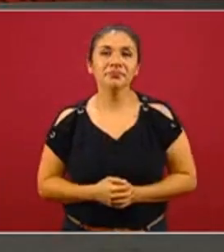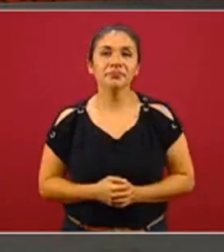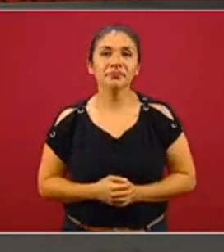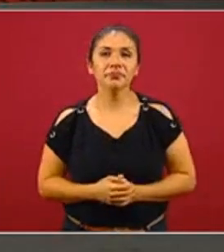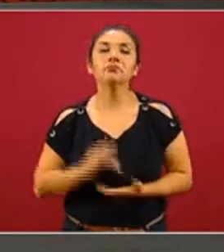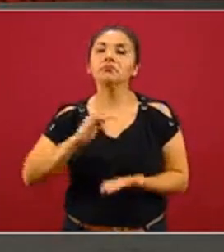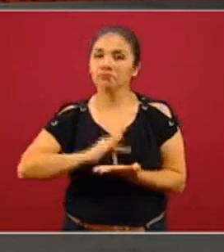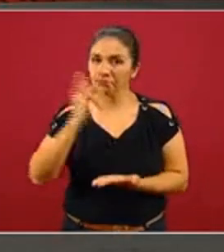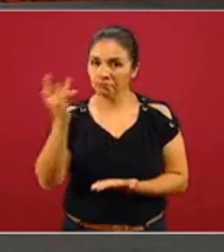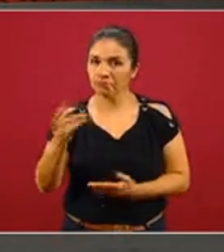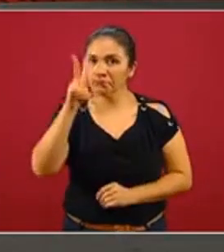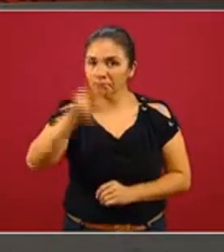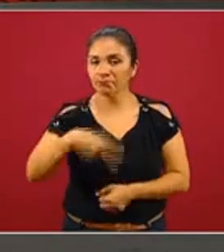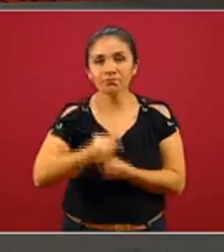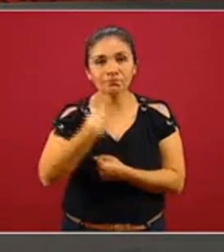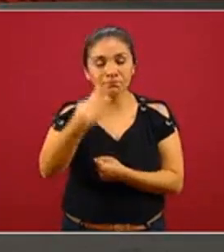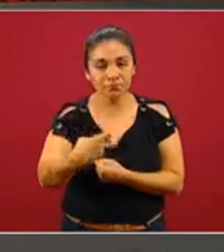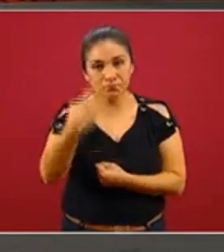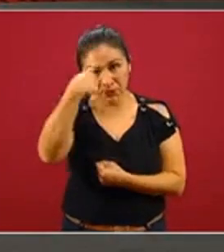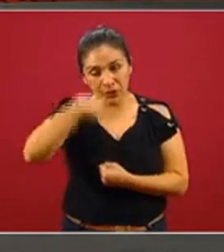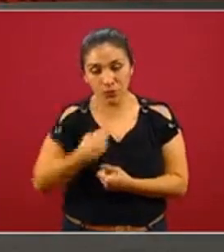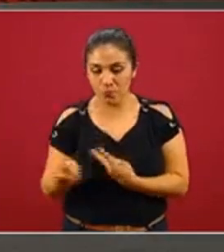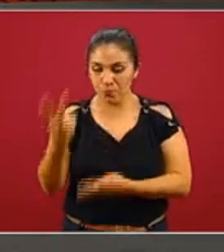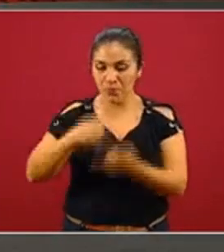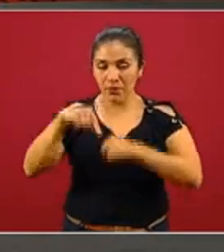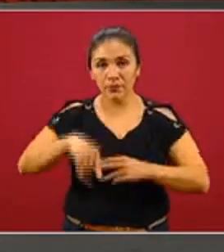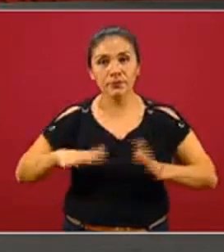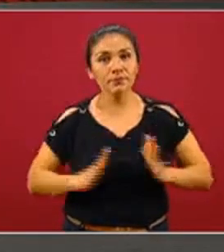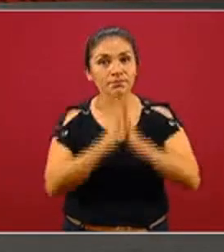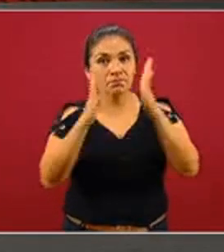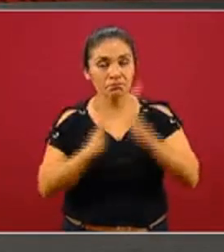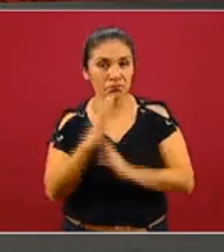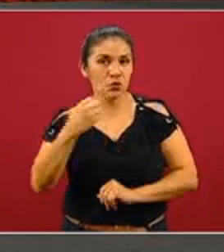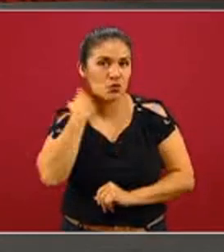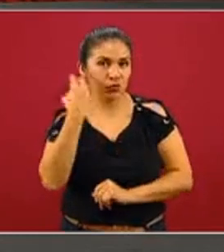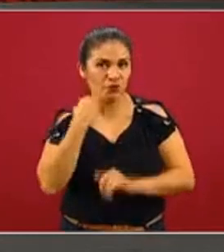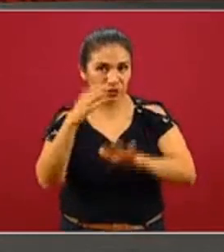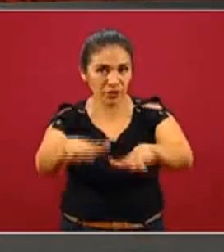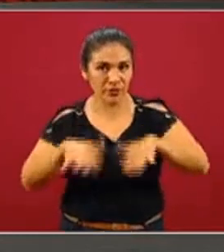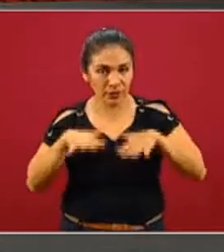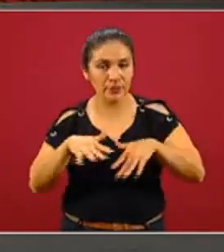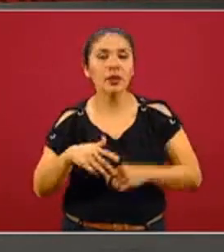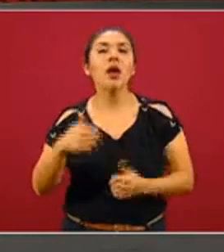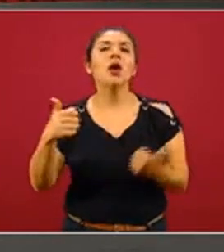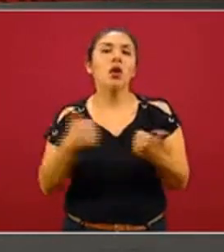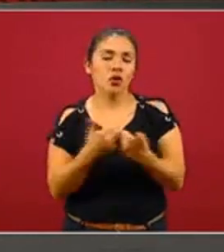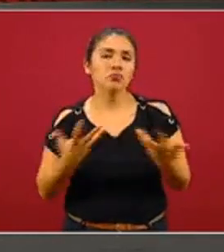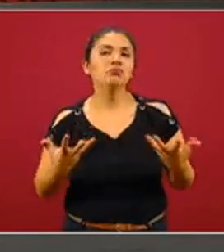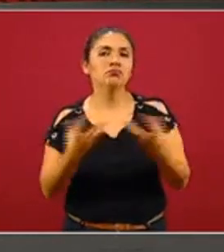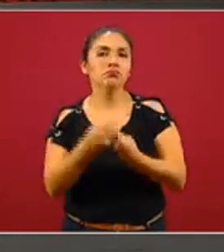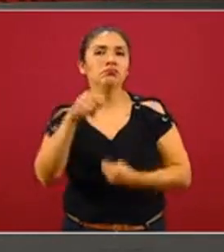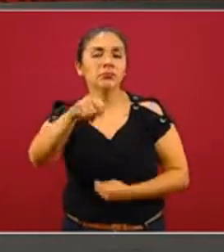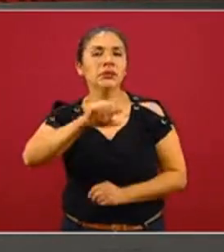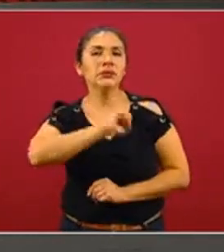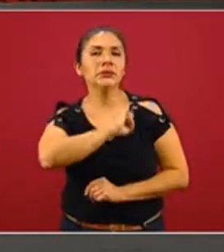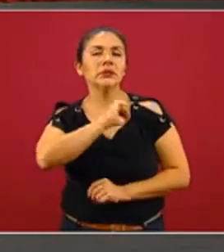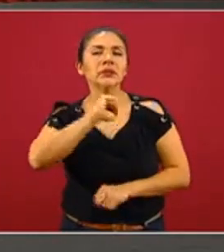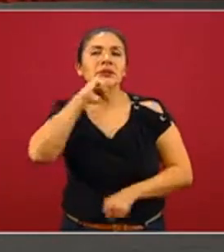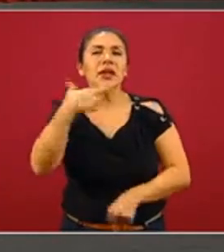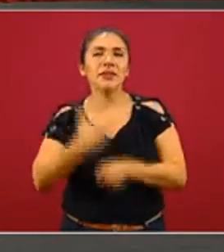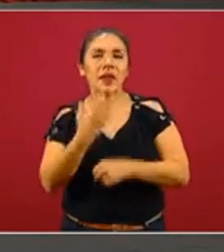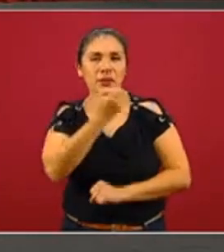Agradecemos mucho la invitación de participar en esta conferencia por parte de la Secretaría de